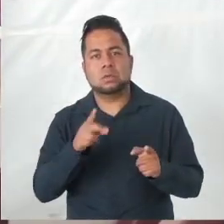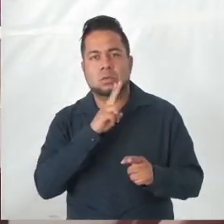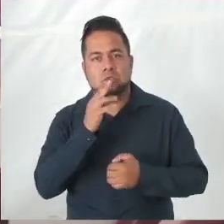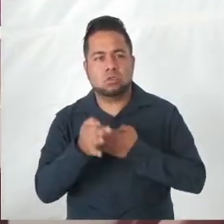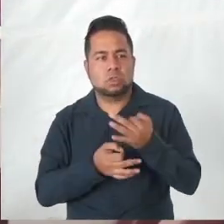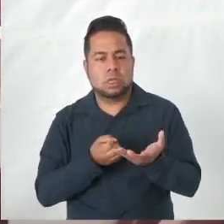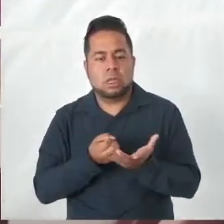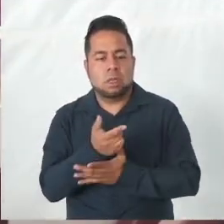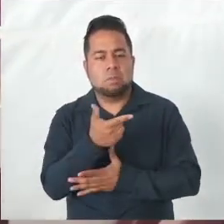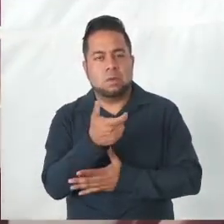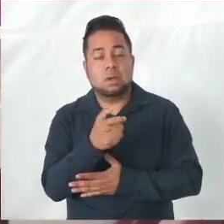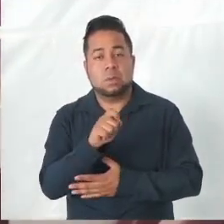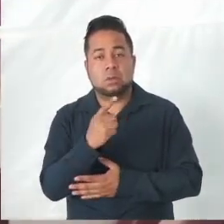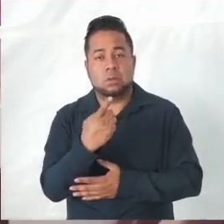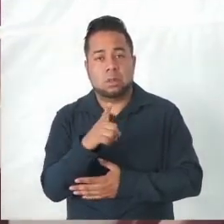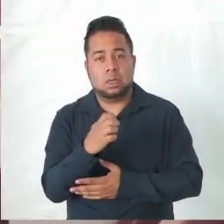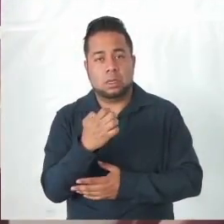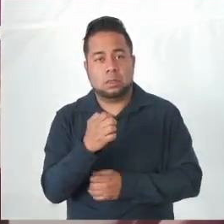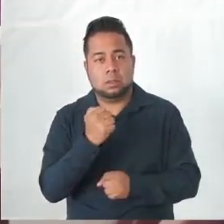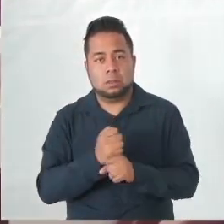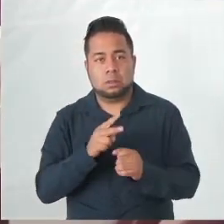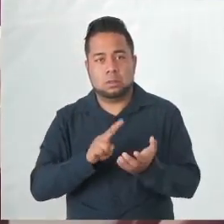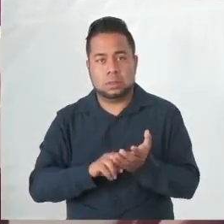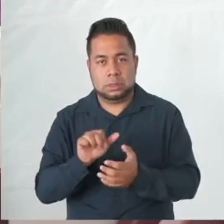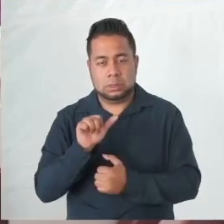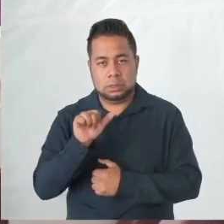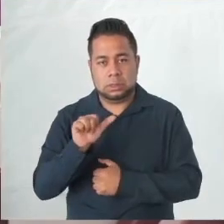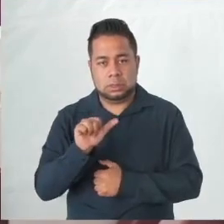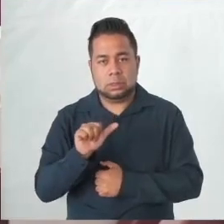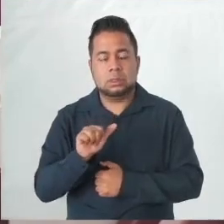noticiero. El 21 de enero del 2016,